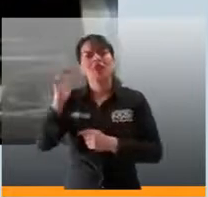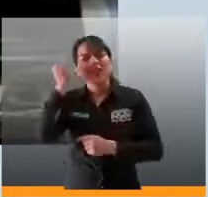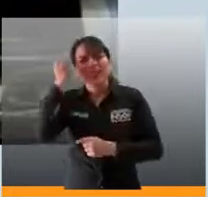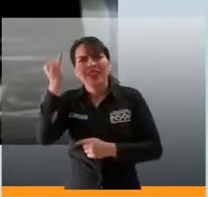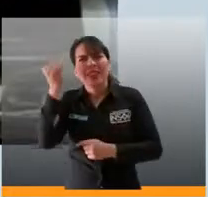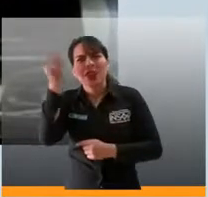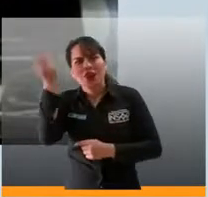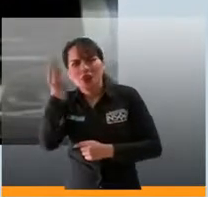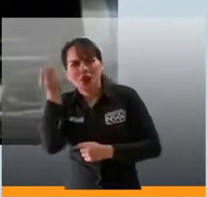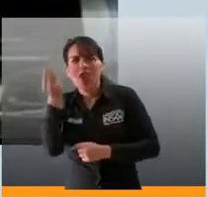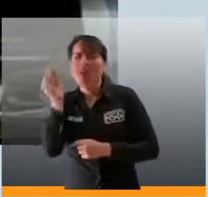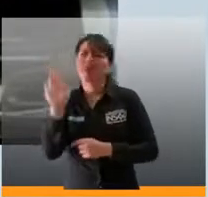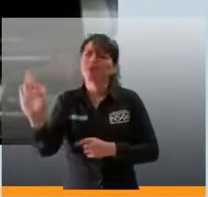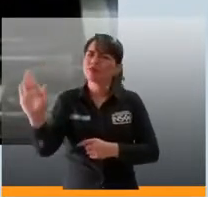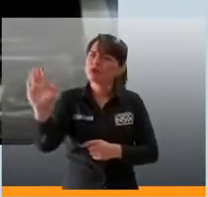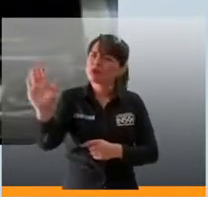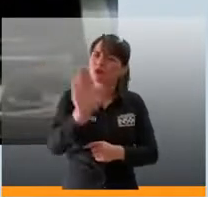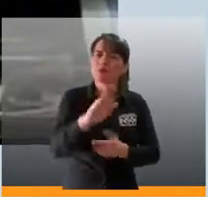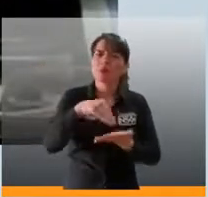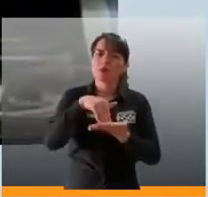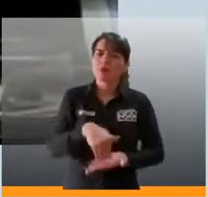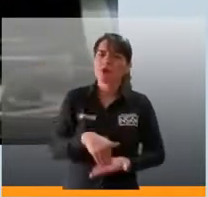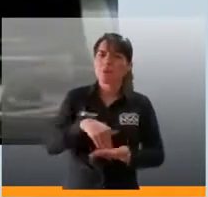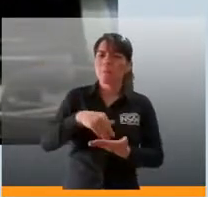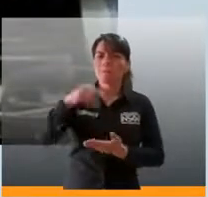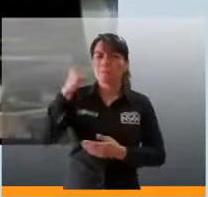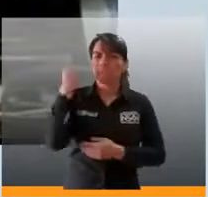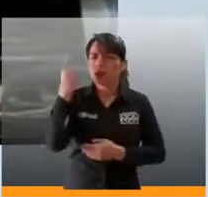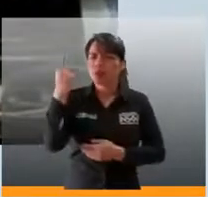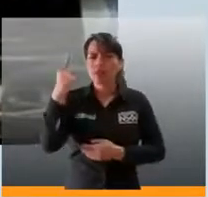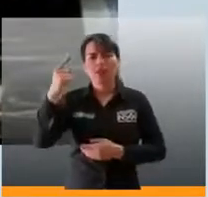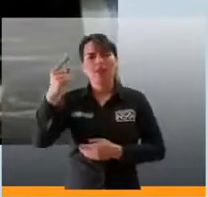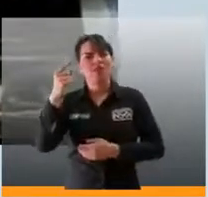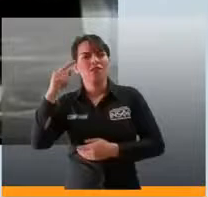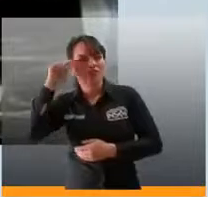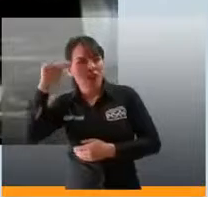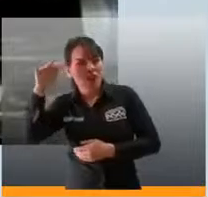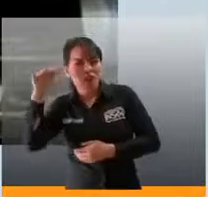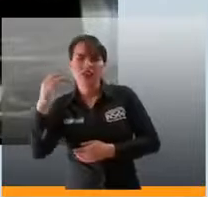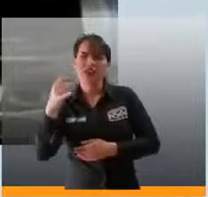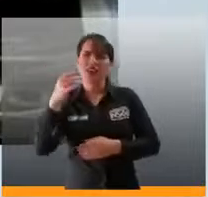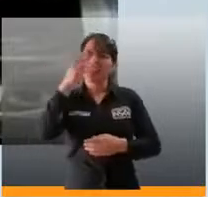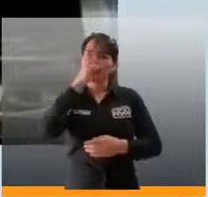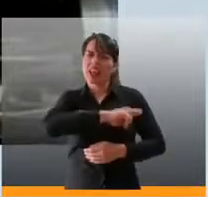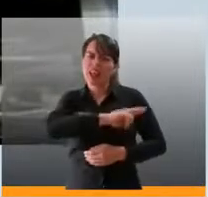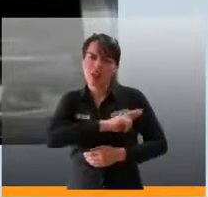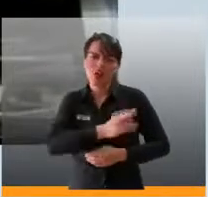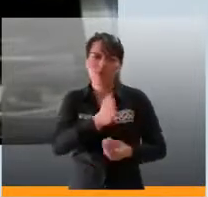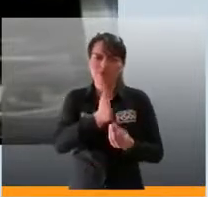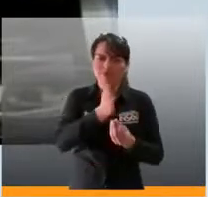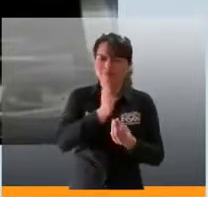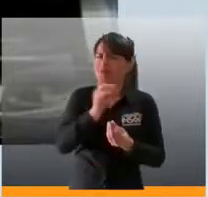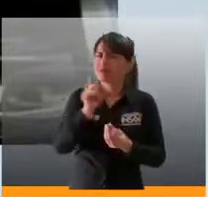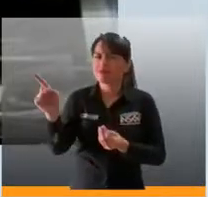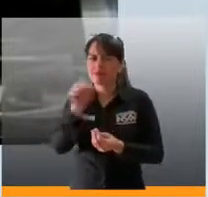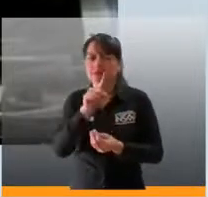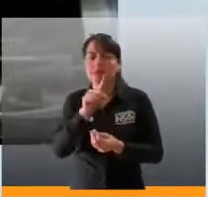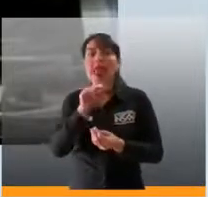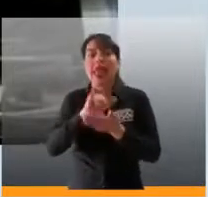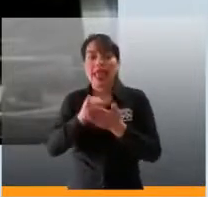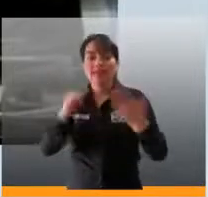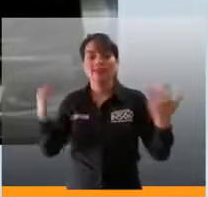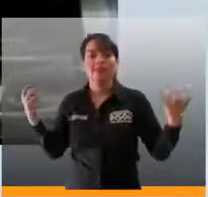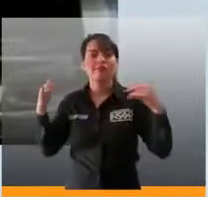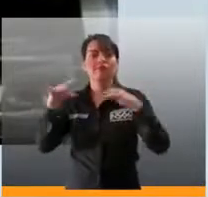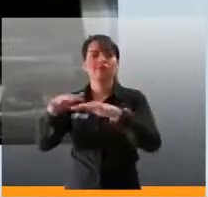diversas posturas políticas, filosóficas, religiosas. Esa interacción en el campus es un tesoro